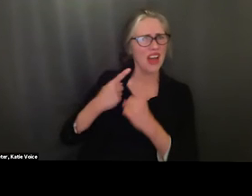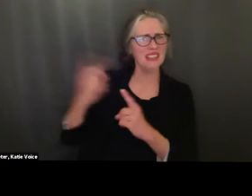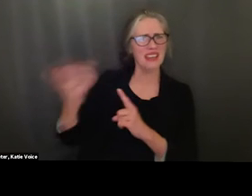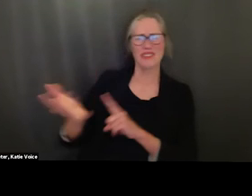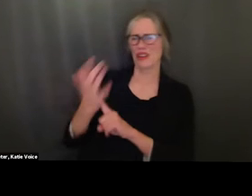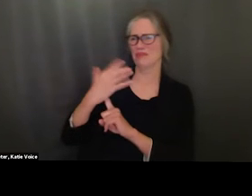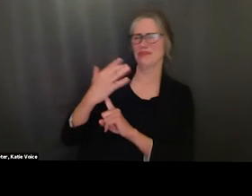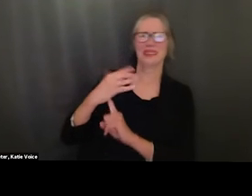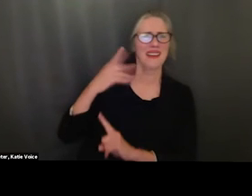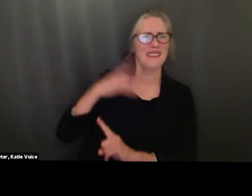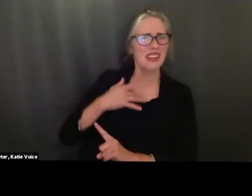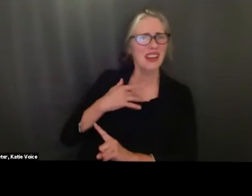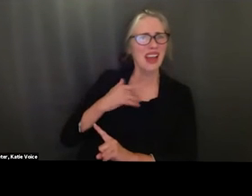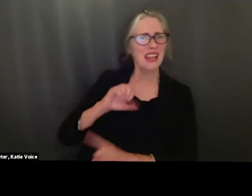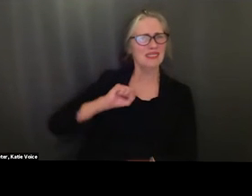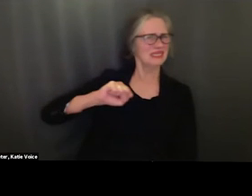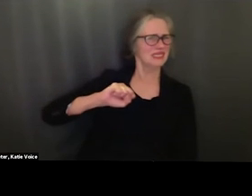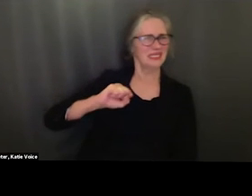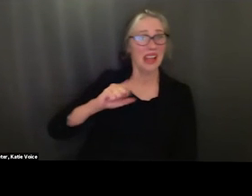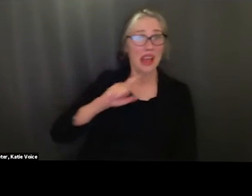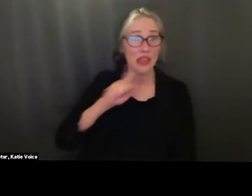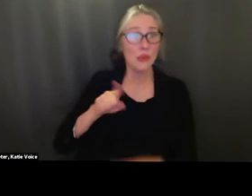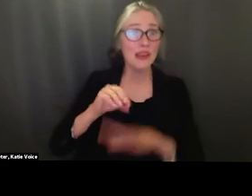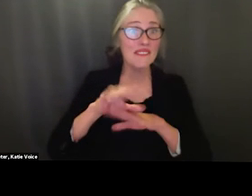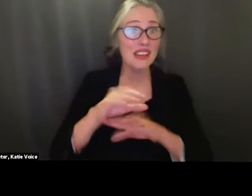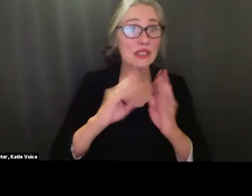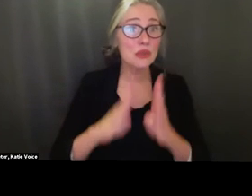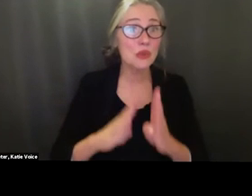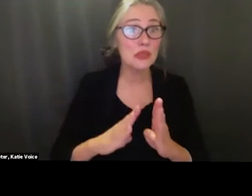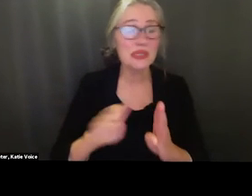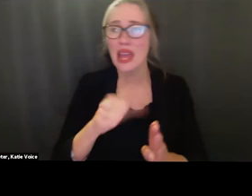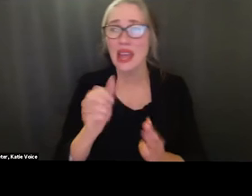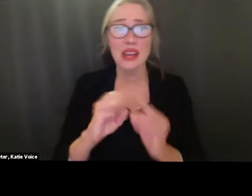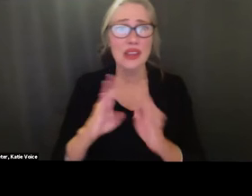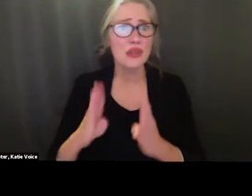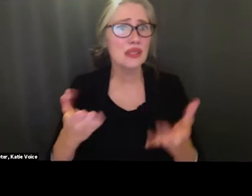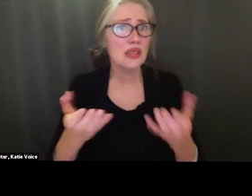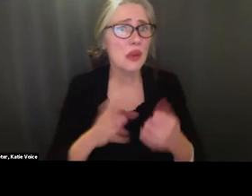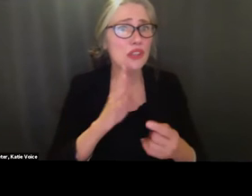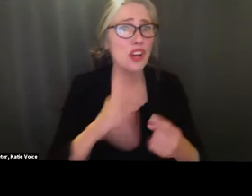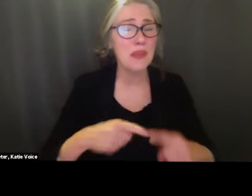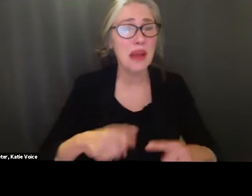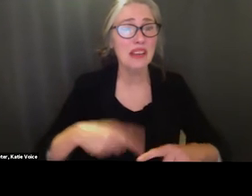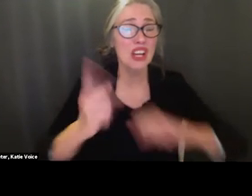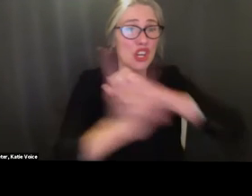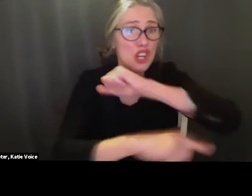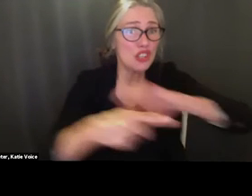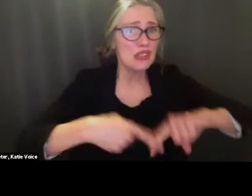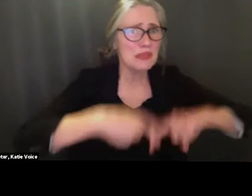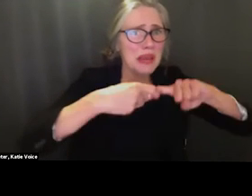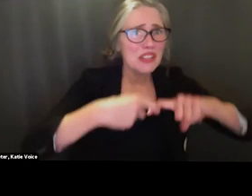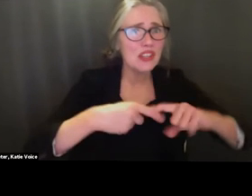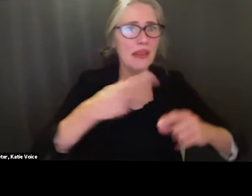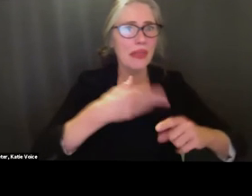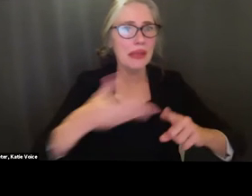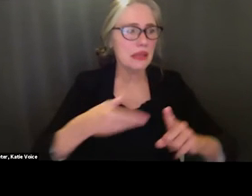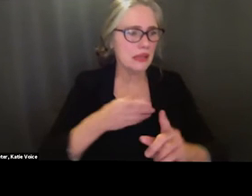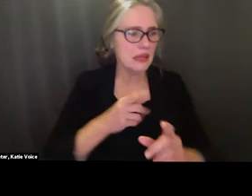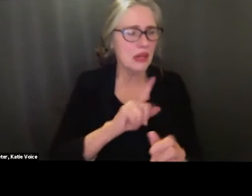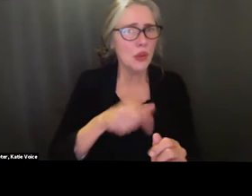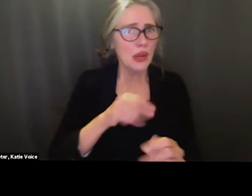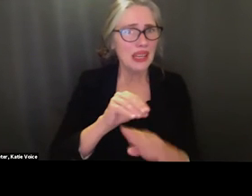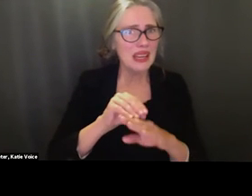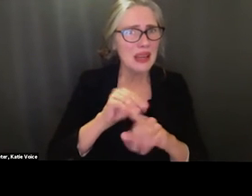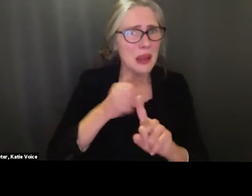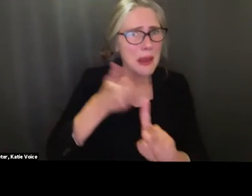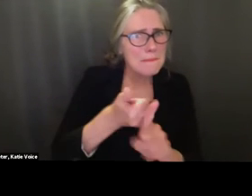pensamientos, porque esto realmente afecta a los estudiantes. Y hay muchos padres que quieren hablar de las suspensiones y cosas que afectan a nuestros niños y que hacen que